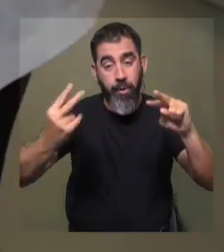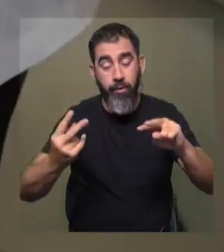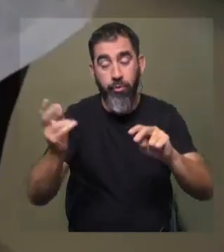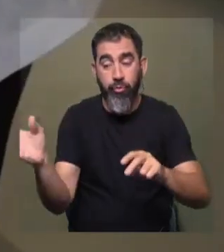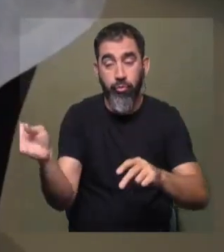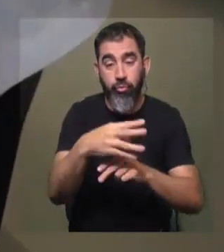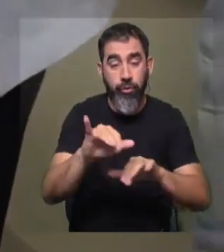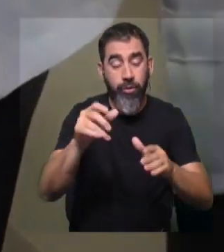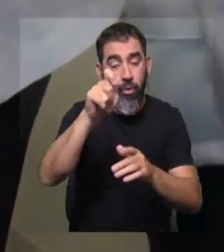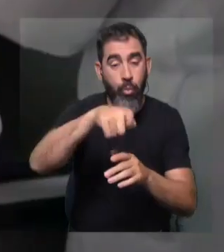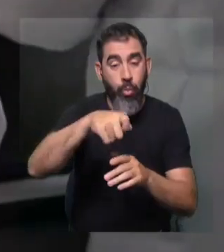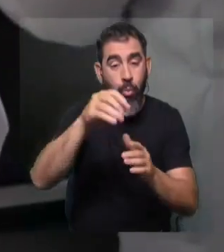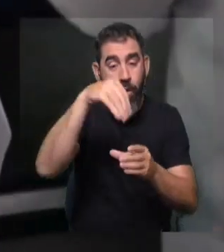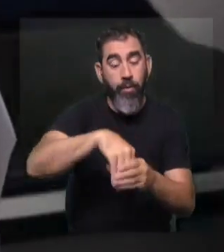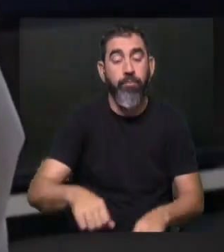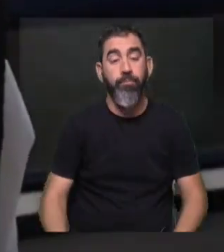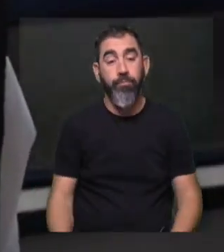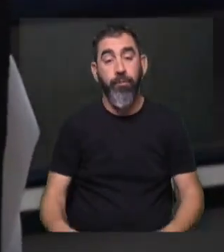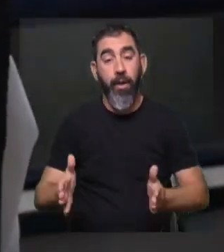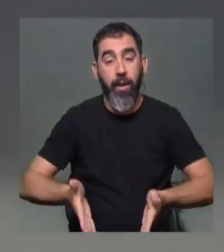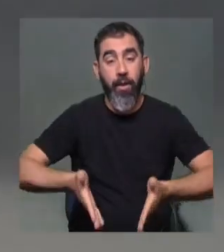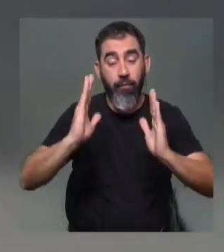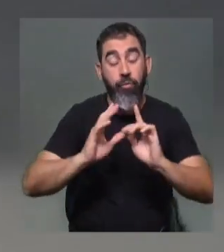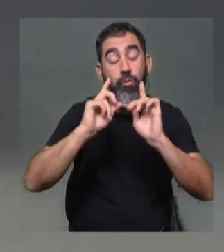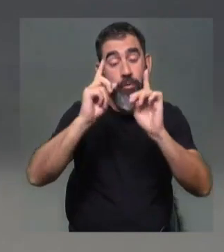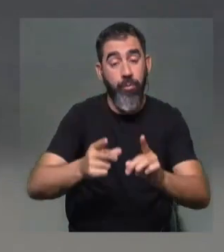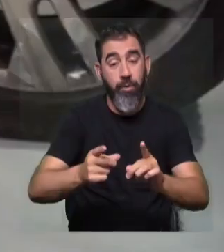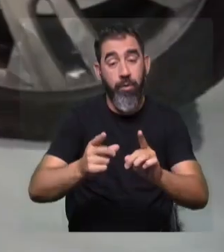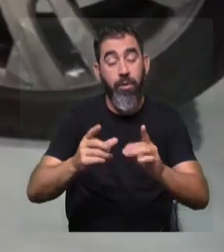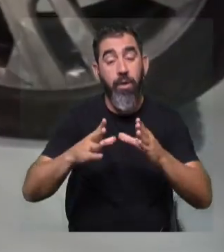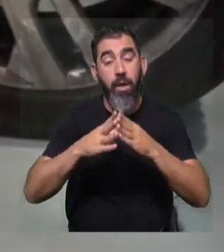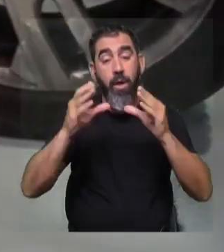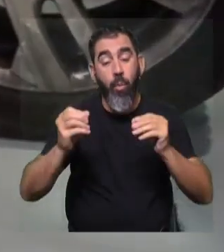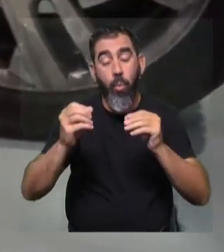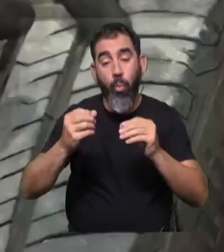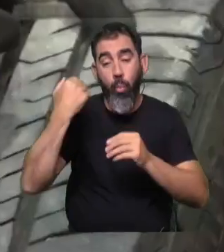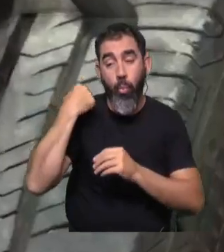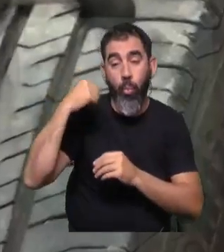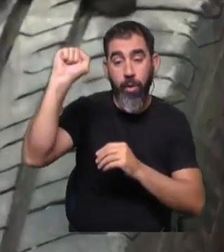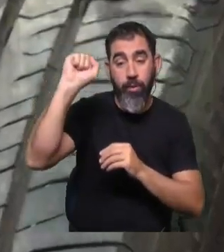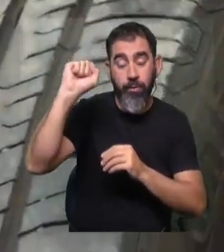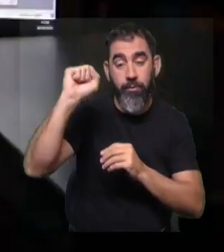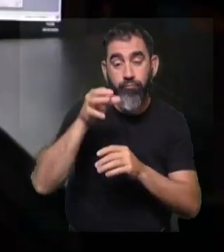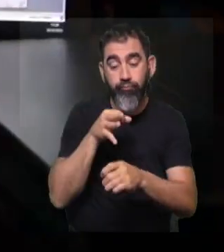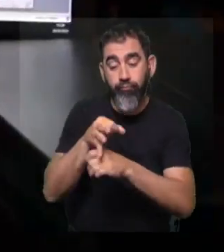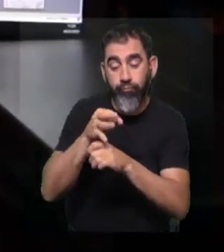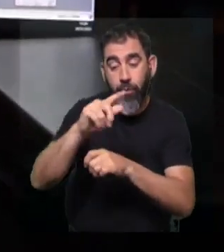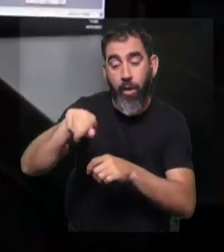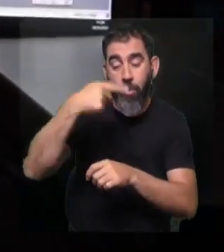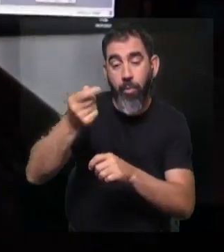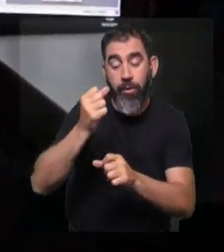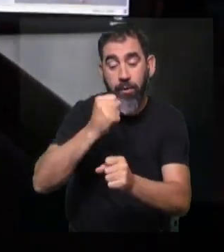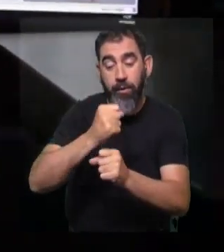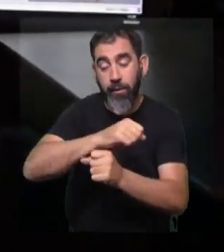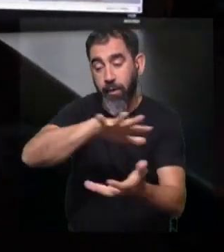las personas ya juzgadas. En el edificio funciona además la Escuela Criminalística, que forma al personal que luego será parte